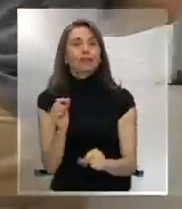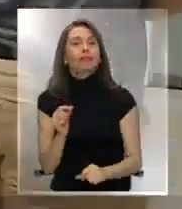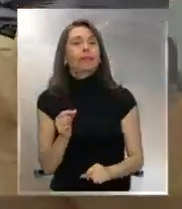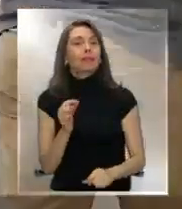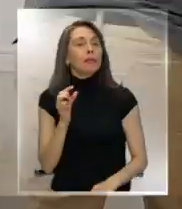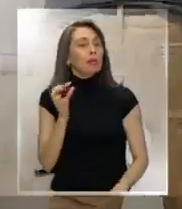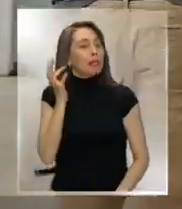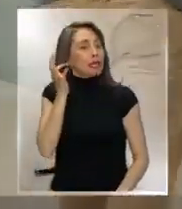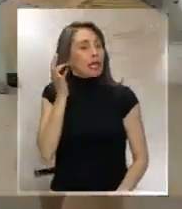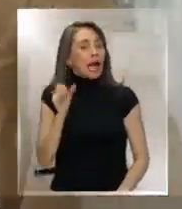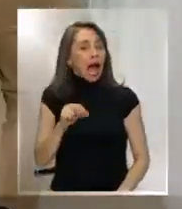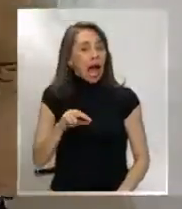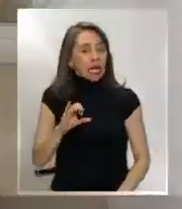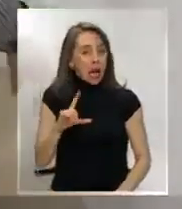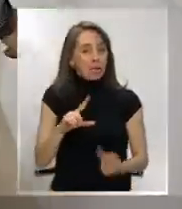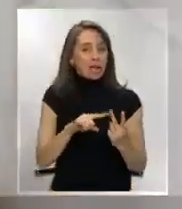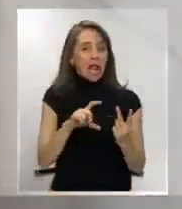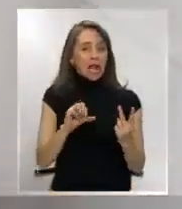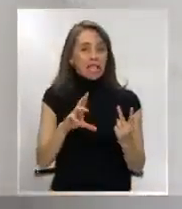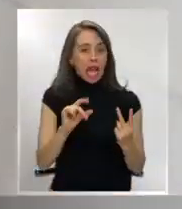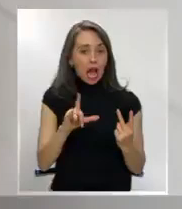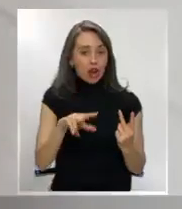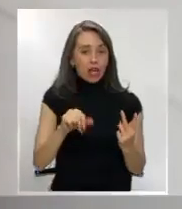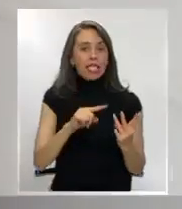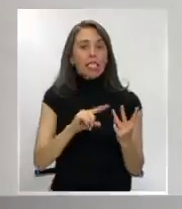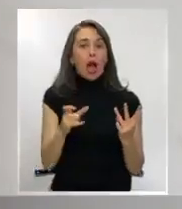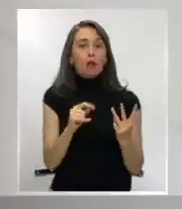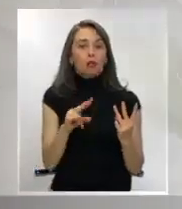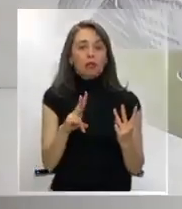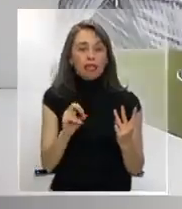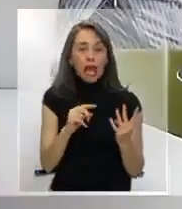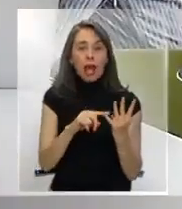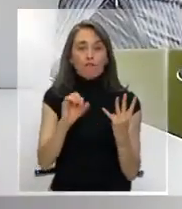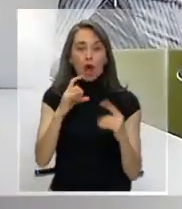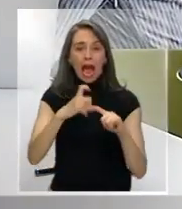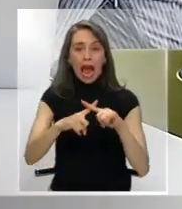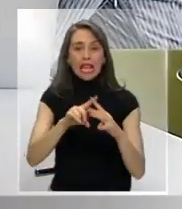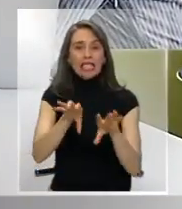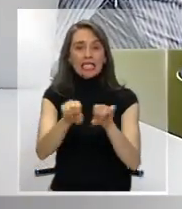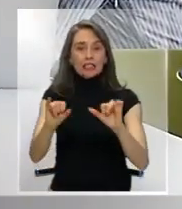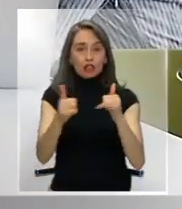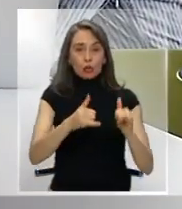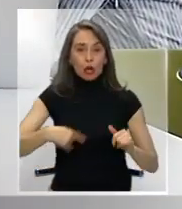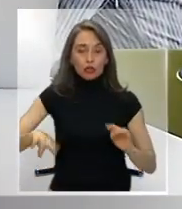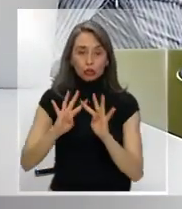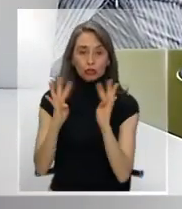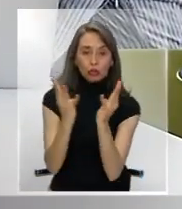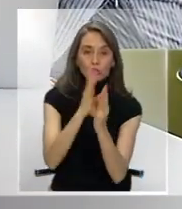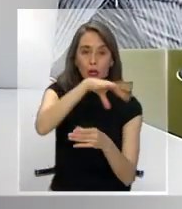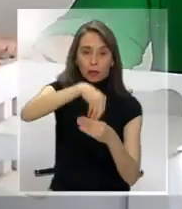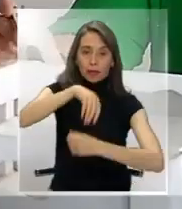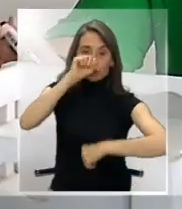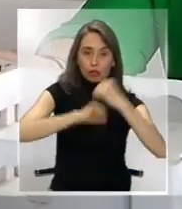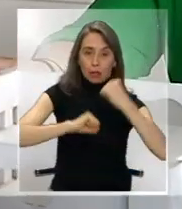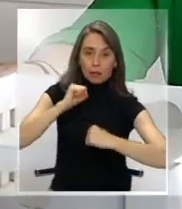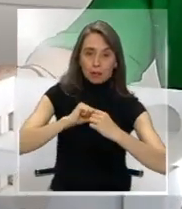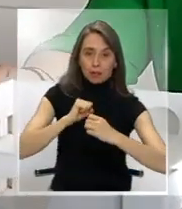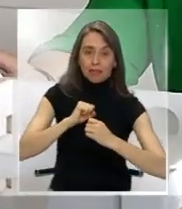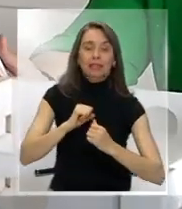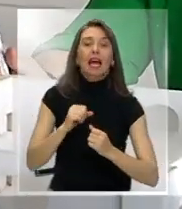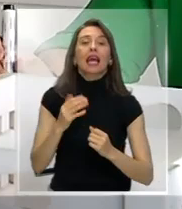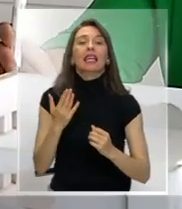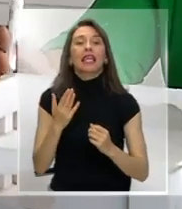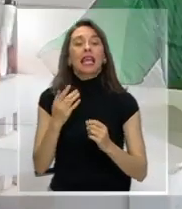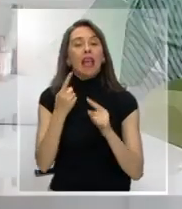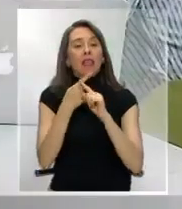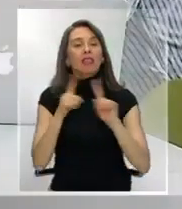Carolina, Gustavo y Alex ya están listos para jugar. Nosotros como equipo dentro de la compañía, ¿qué es lo que nos hace tener un elemento